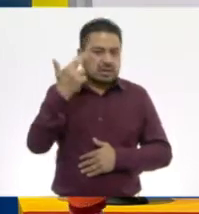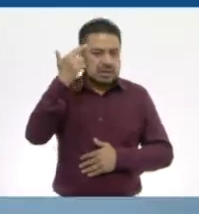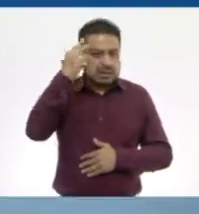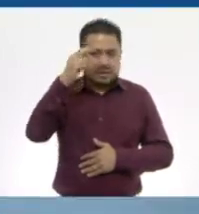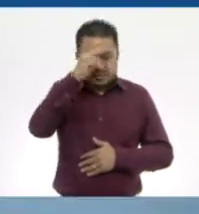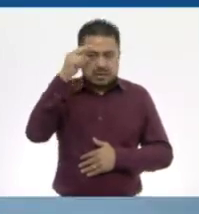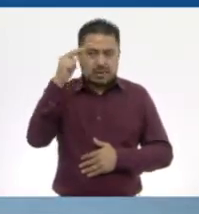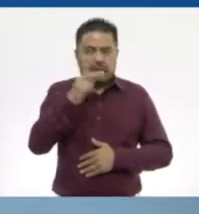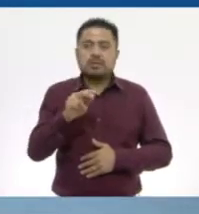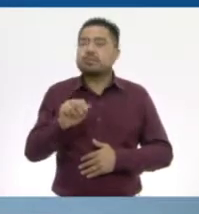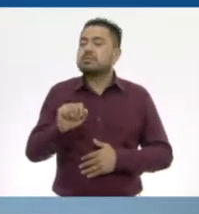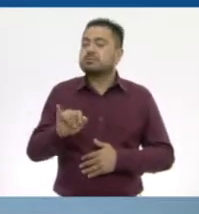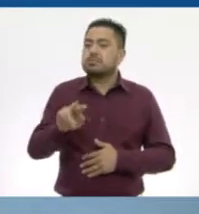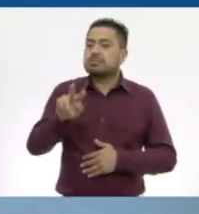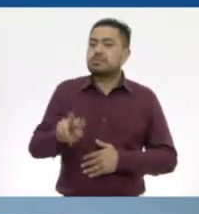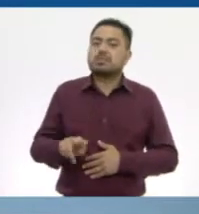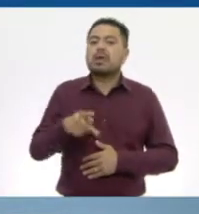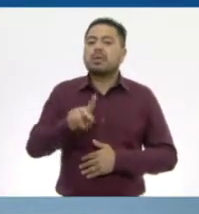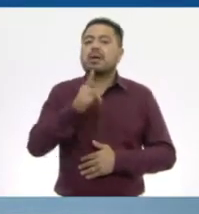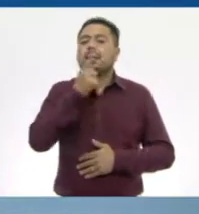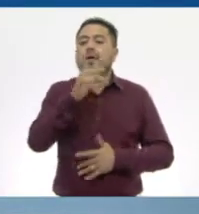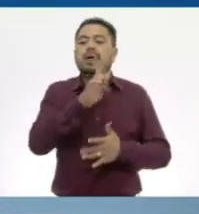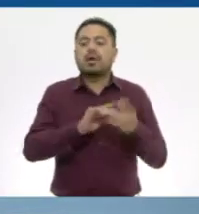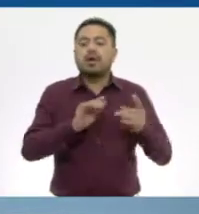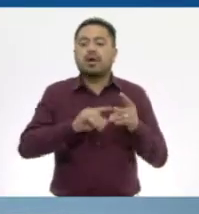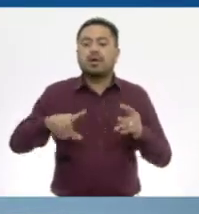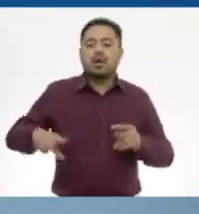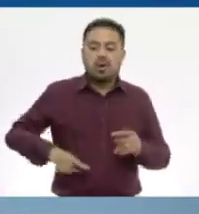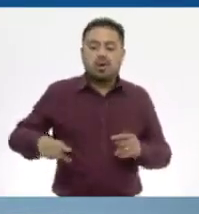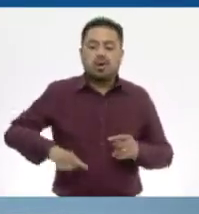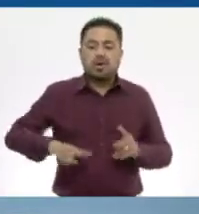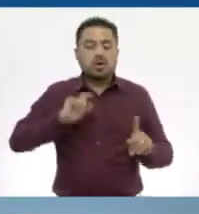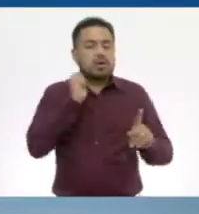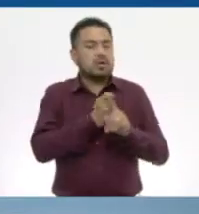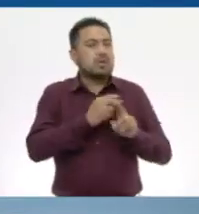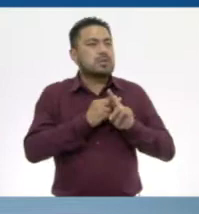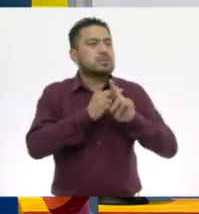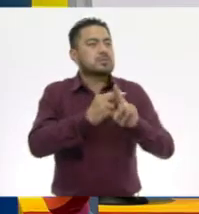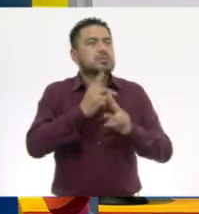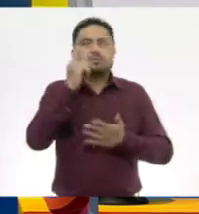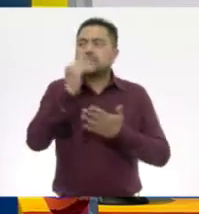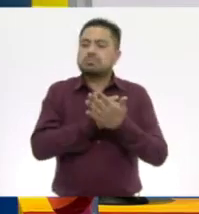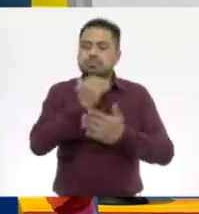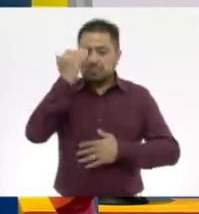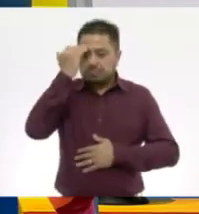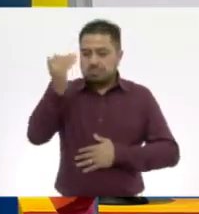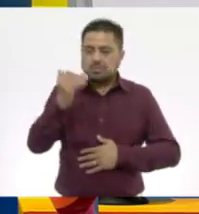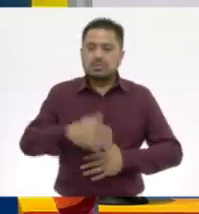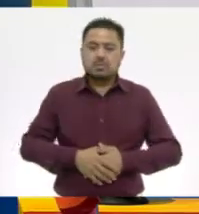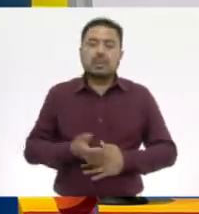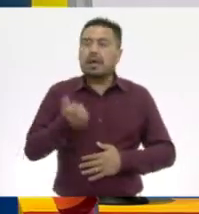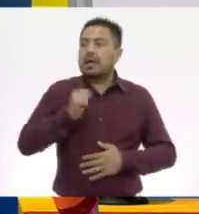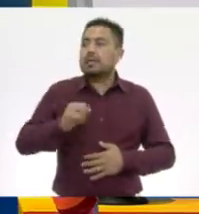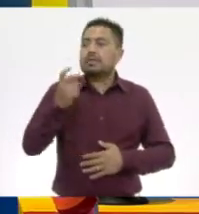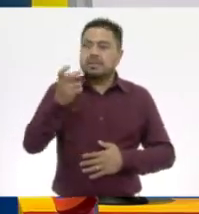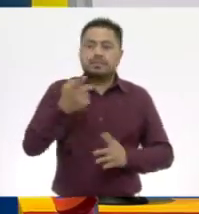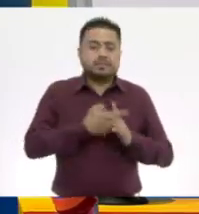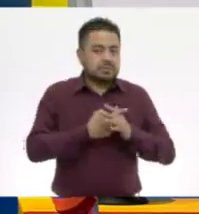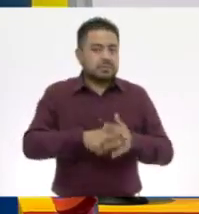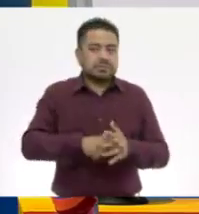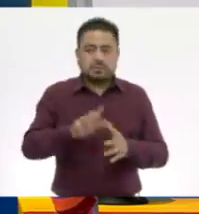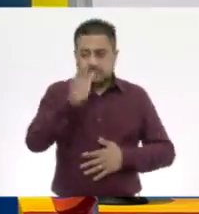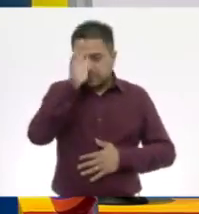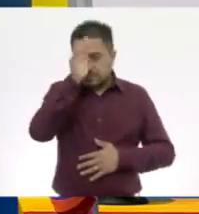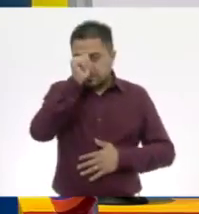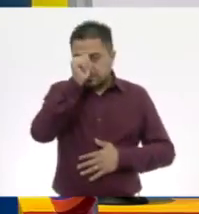México. Sí, pero también dijimos que su gobierno, pues, duró muy poco. Así es. A ver, empecemos